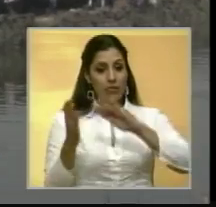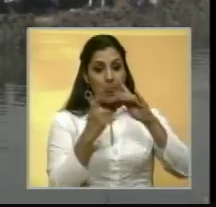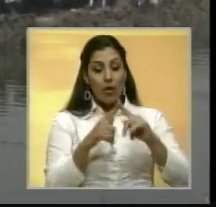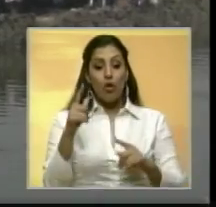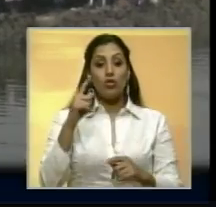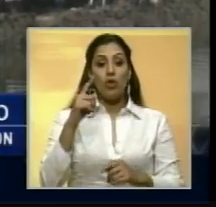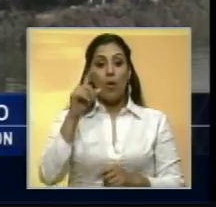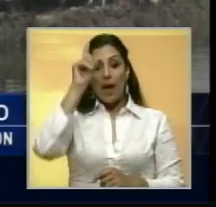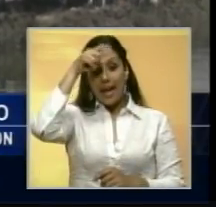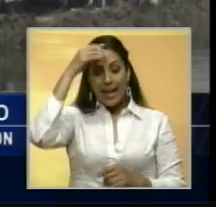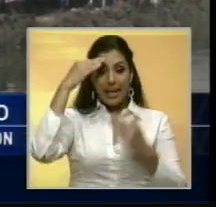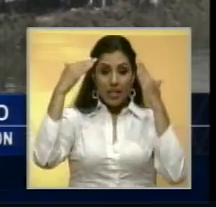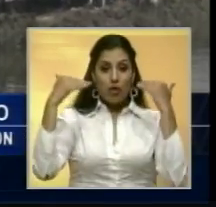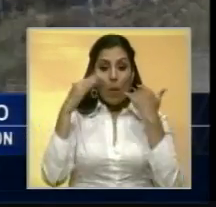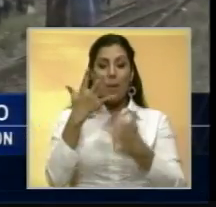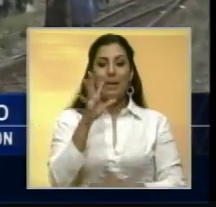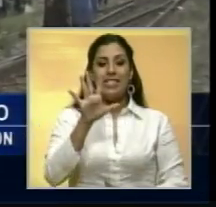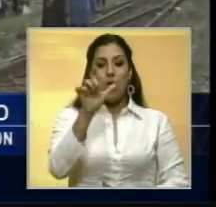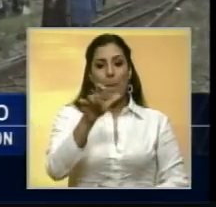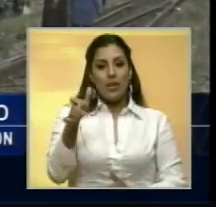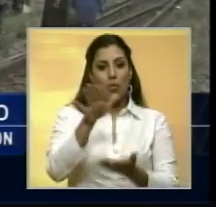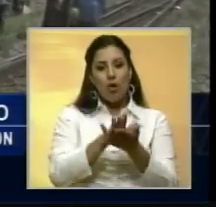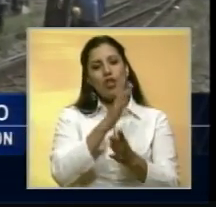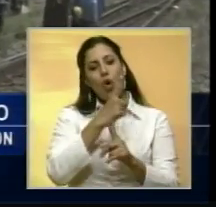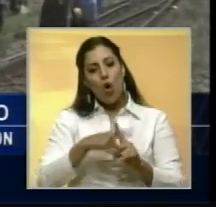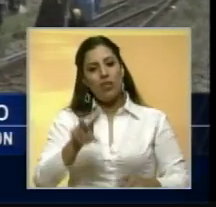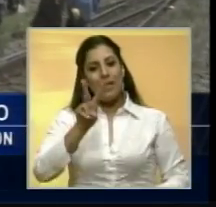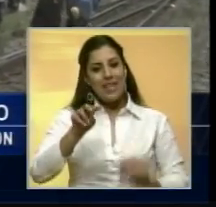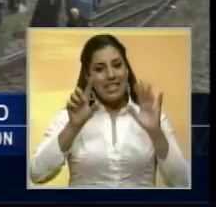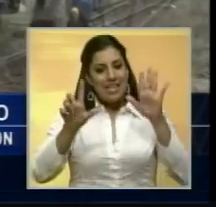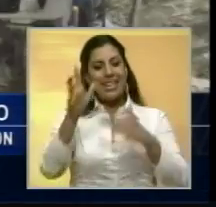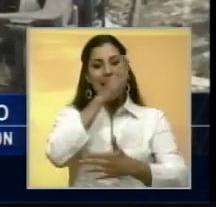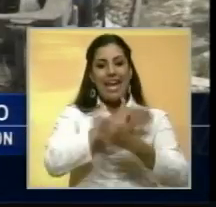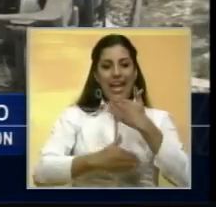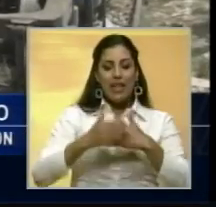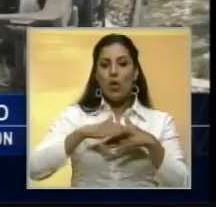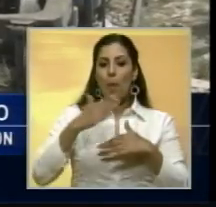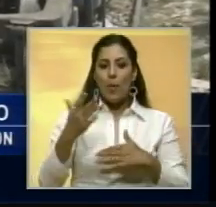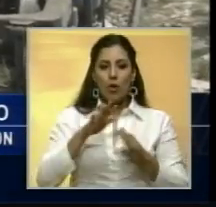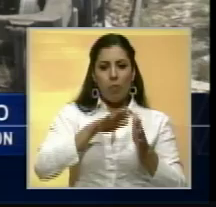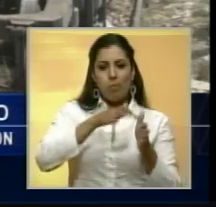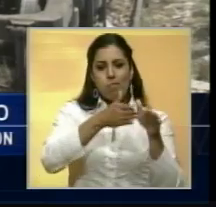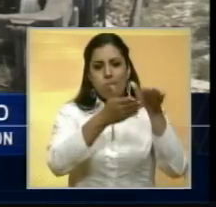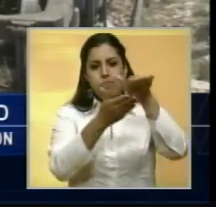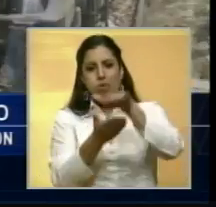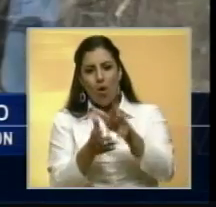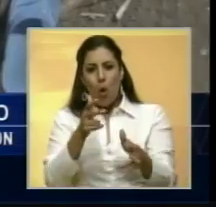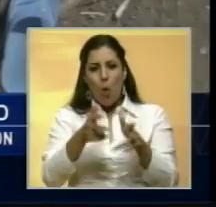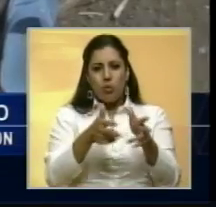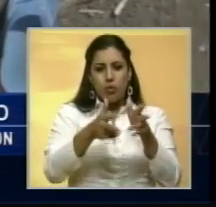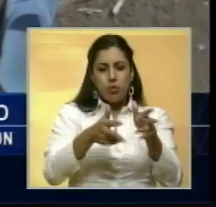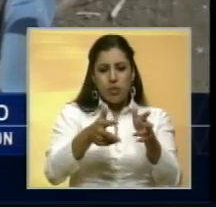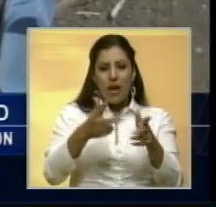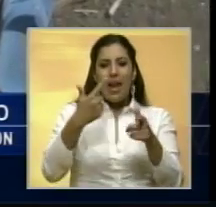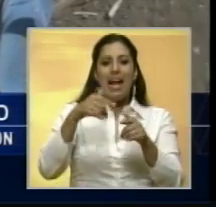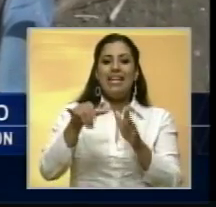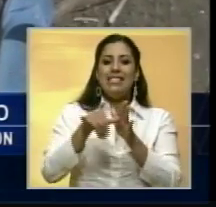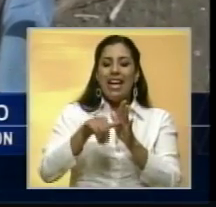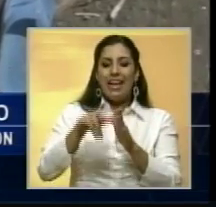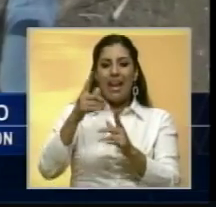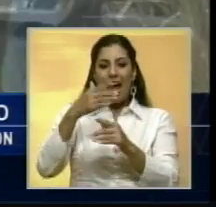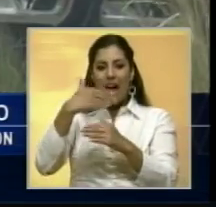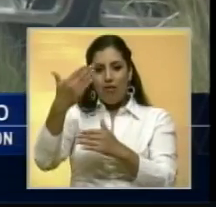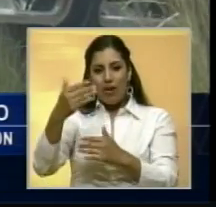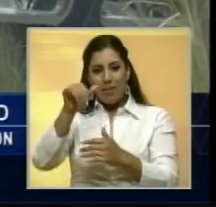En Egipto, al menos 5 personas fallecieron y otras 27 resultaron lesionadas al volcarse 3 vagones de un tren a las afueras de El